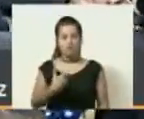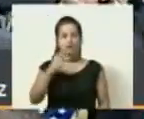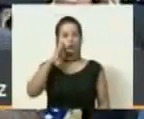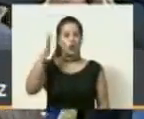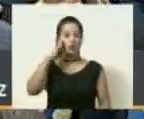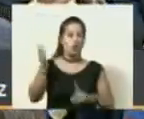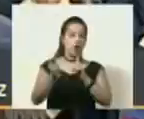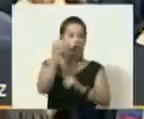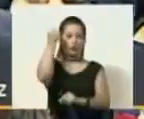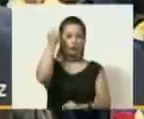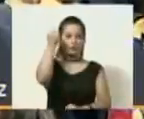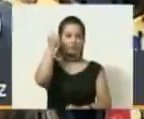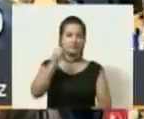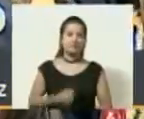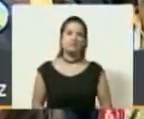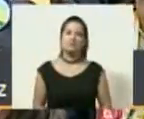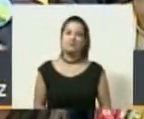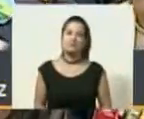sueños.